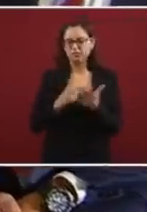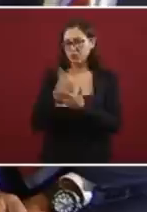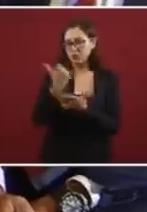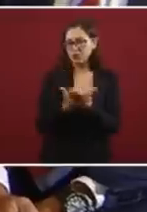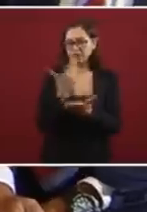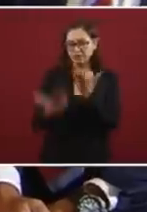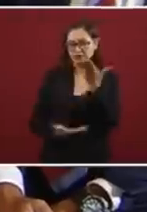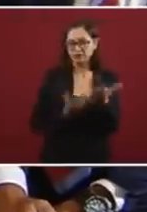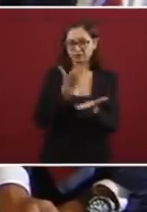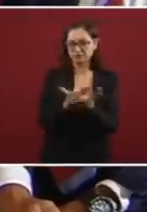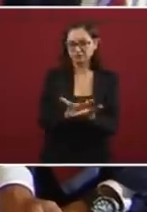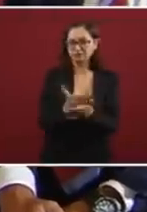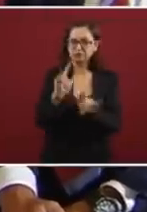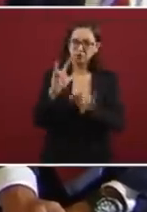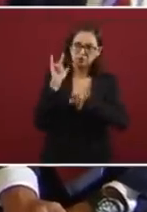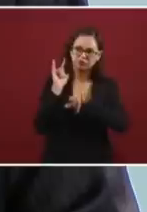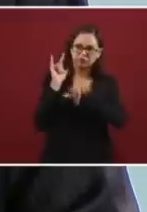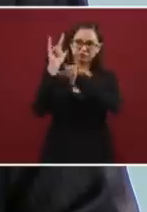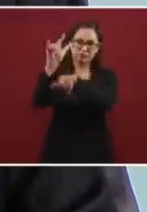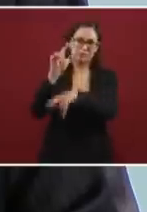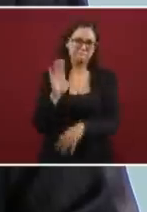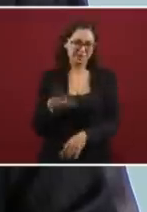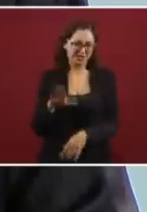sobre los segundos pisos